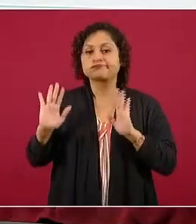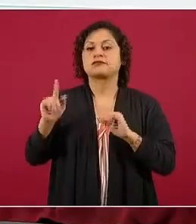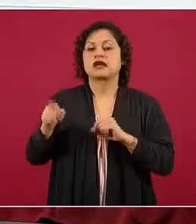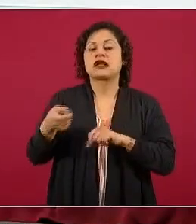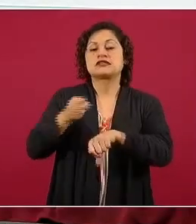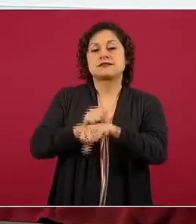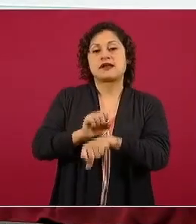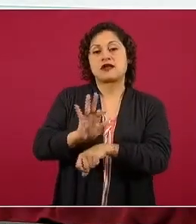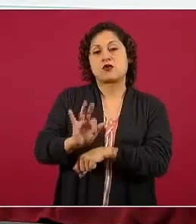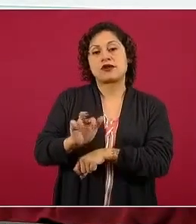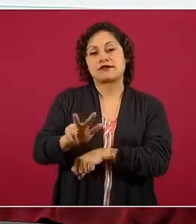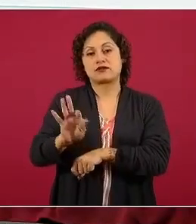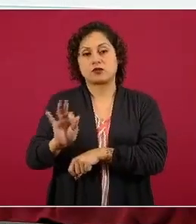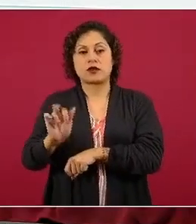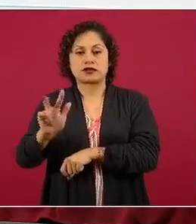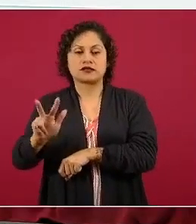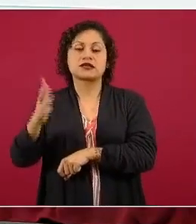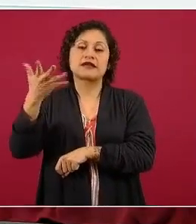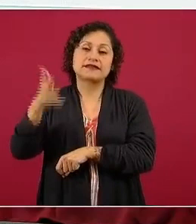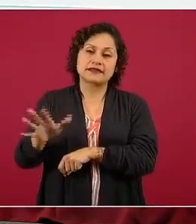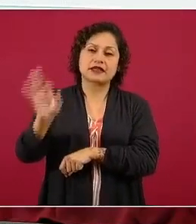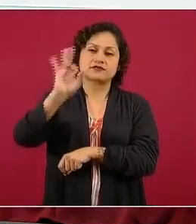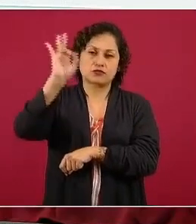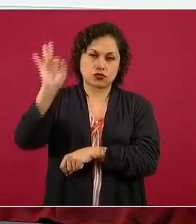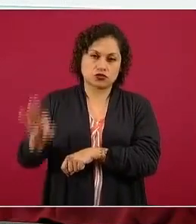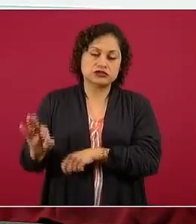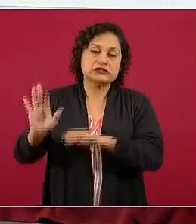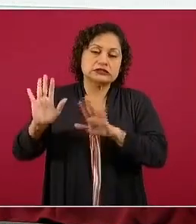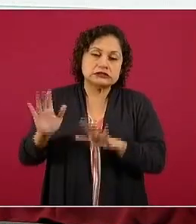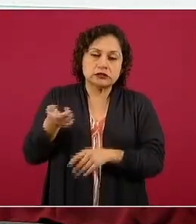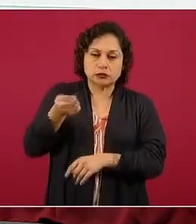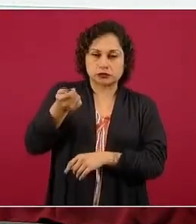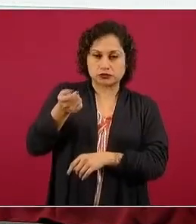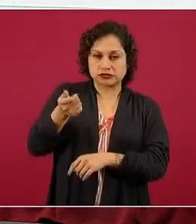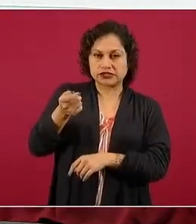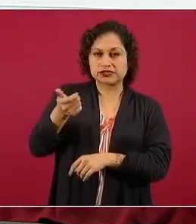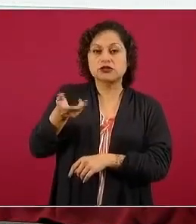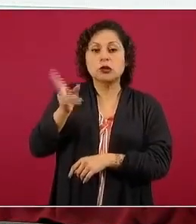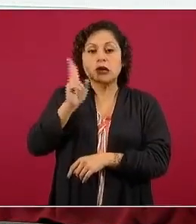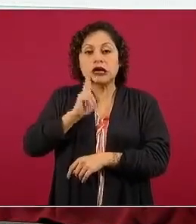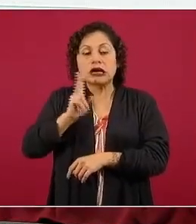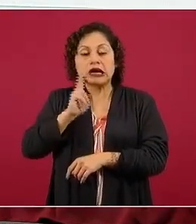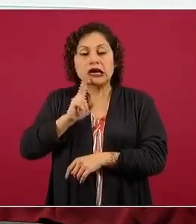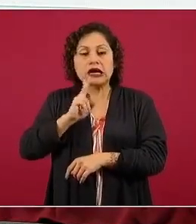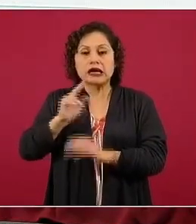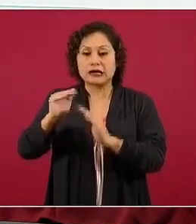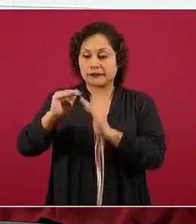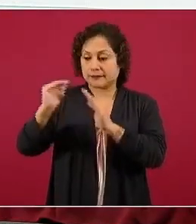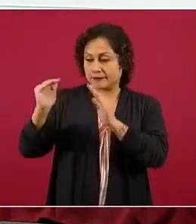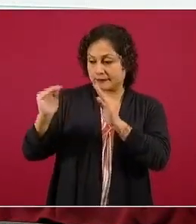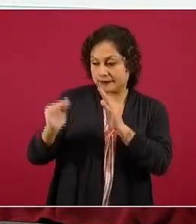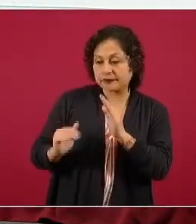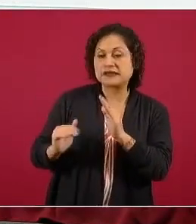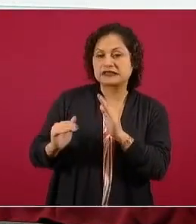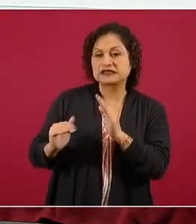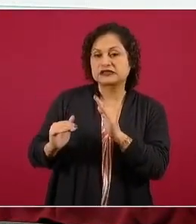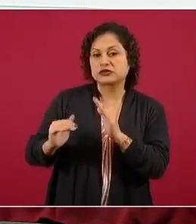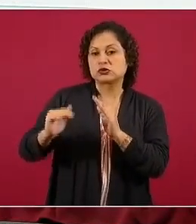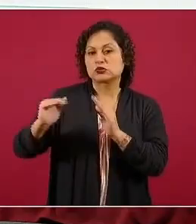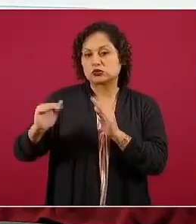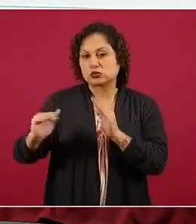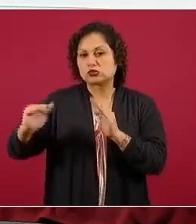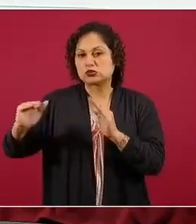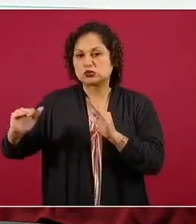47, es un descenso del 10%, por lo que sí esperamos que posiblemente este descenso se quede muy cerca de la meseta y